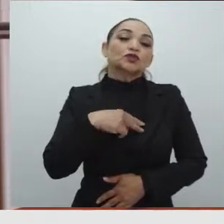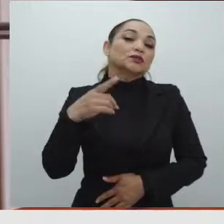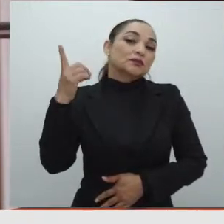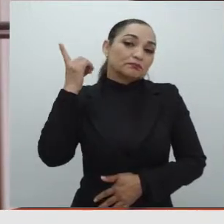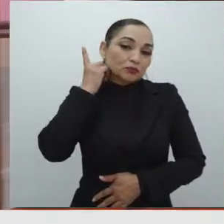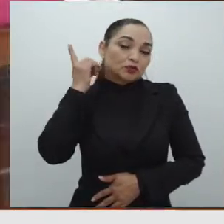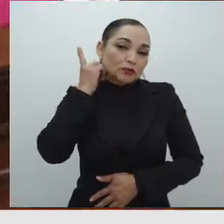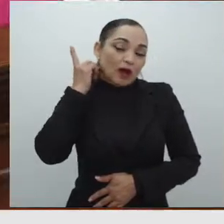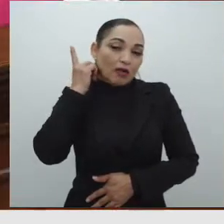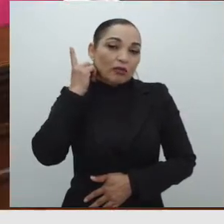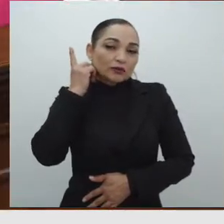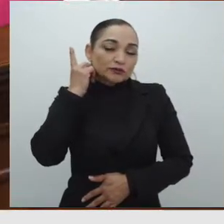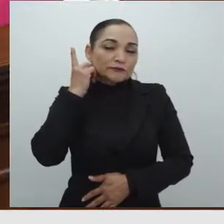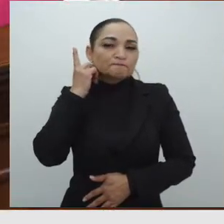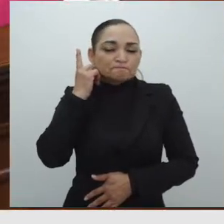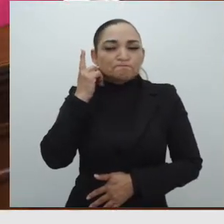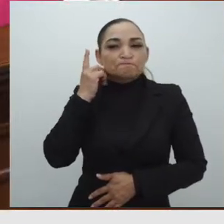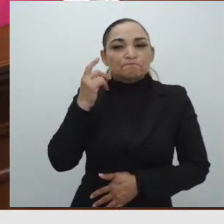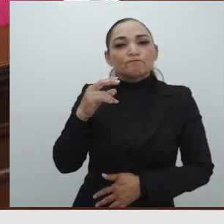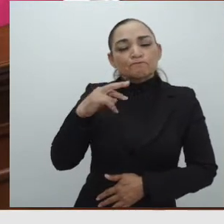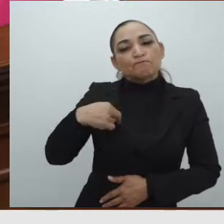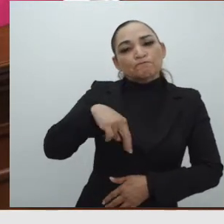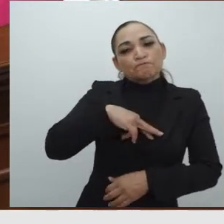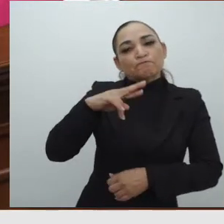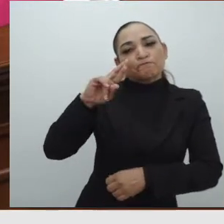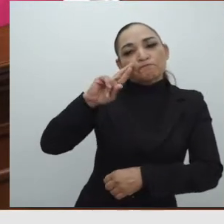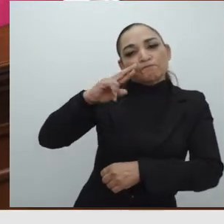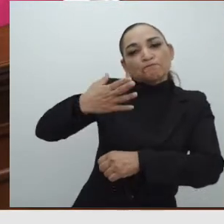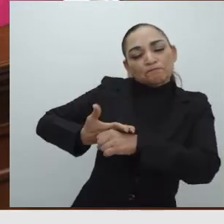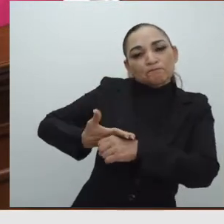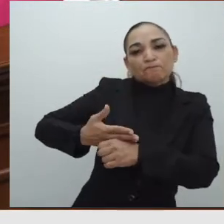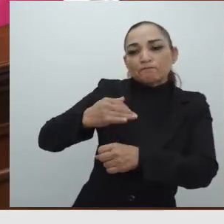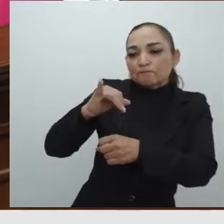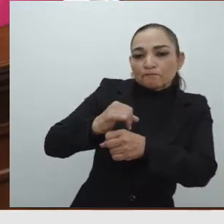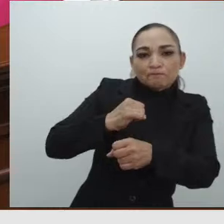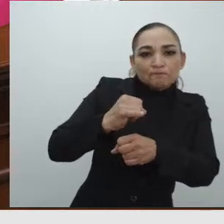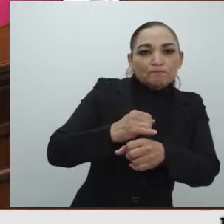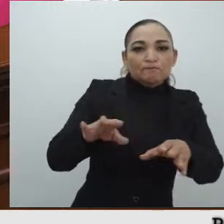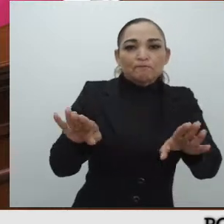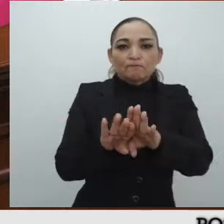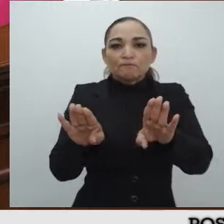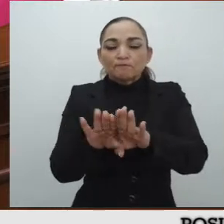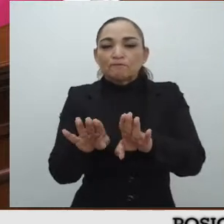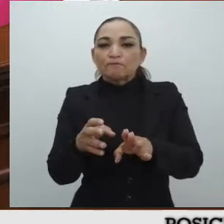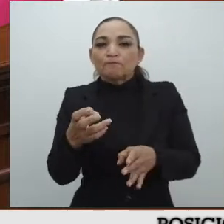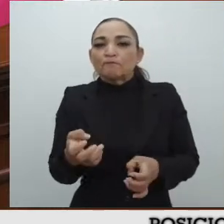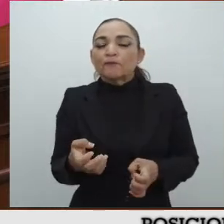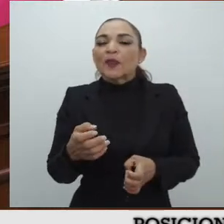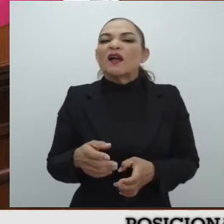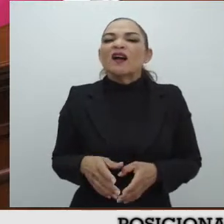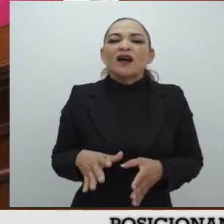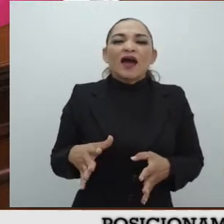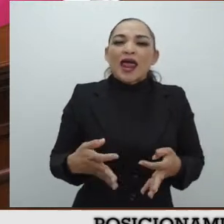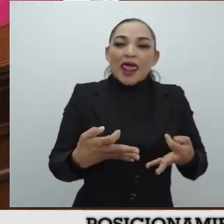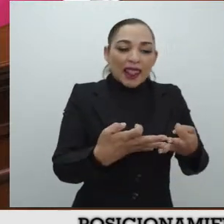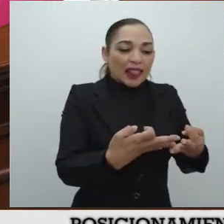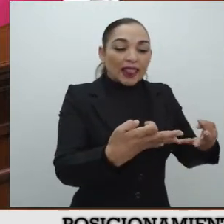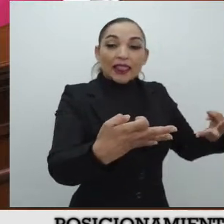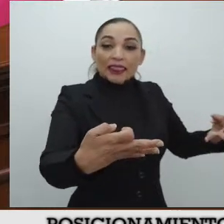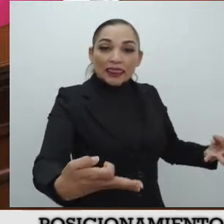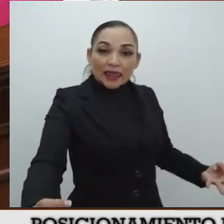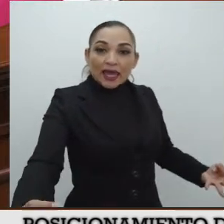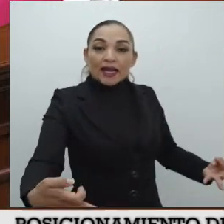pues investigar, ver cómo está esa situación, que son las parcelas escolares, porque